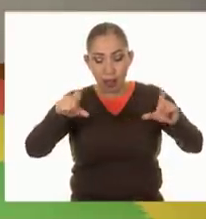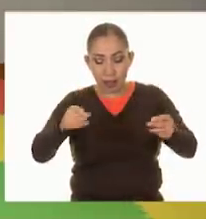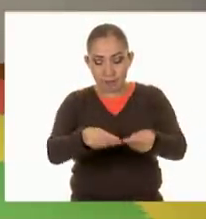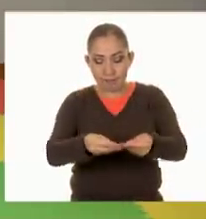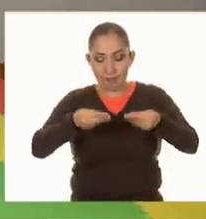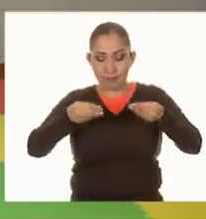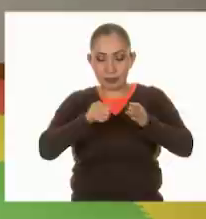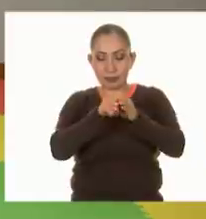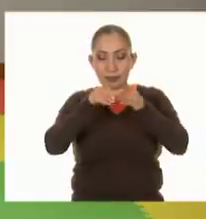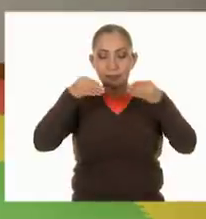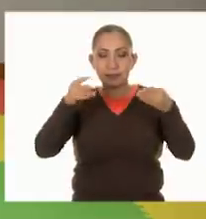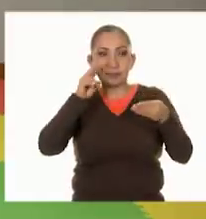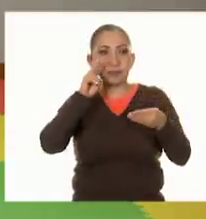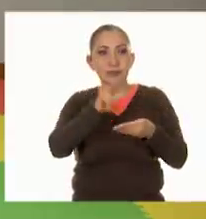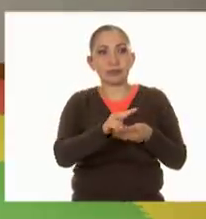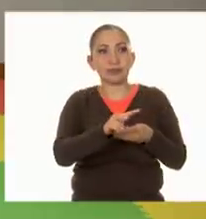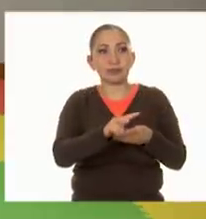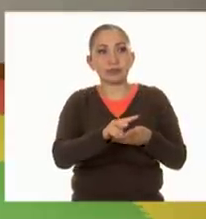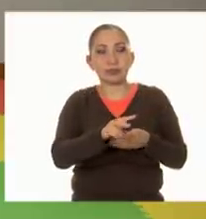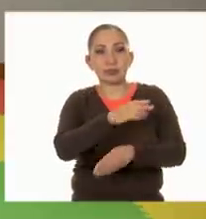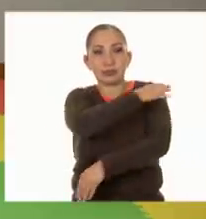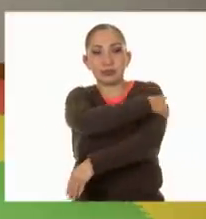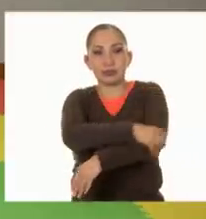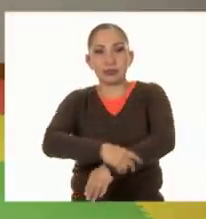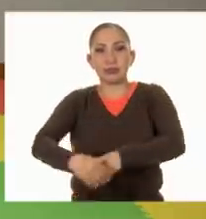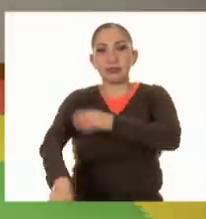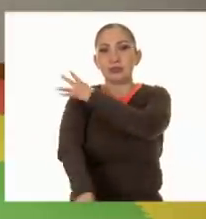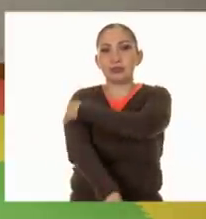Ahora encontraste brazos